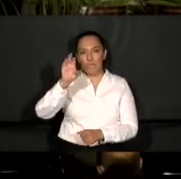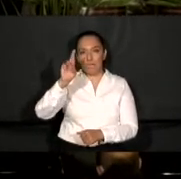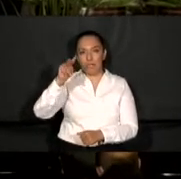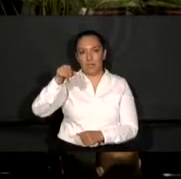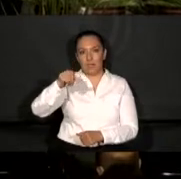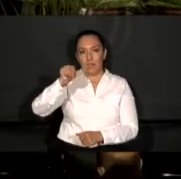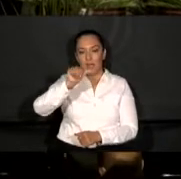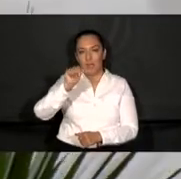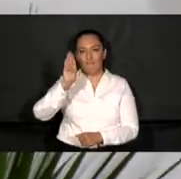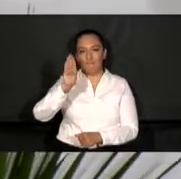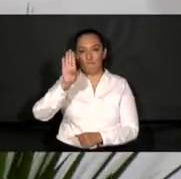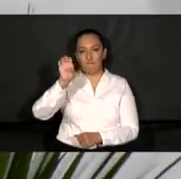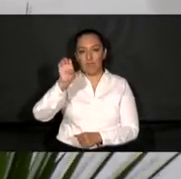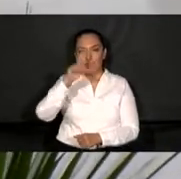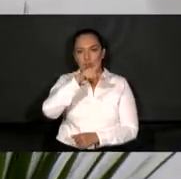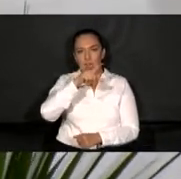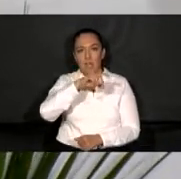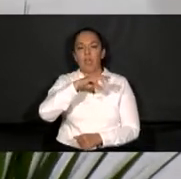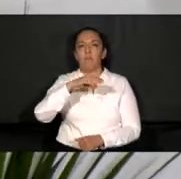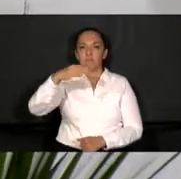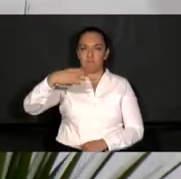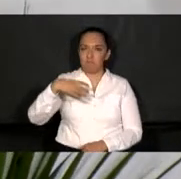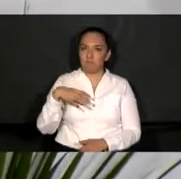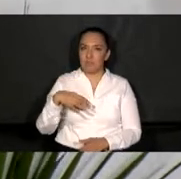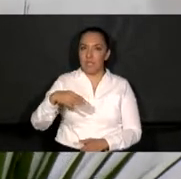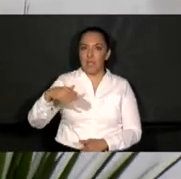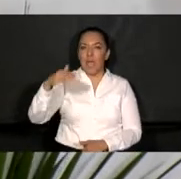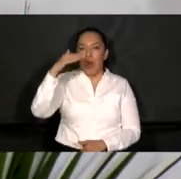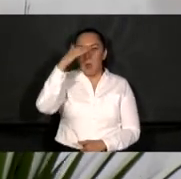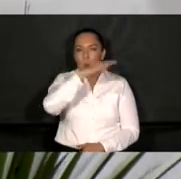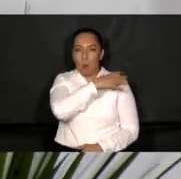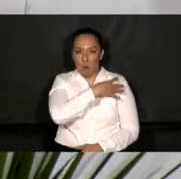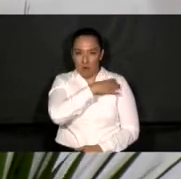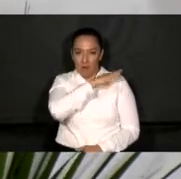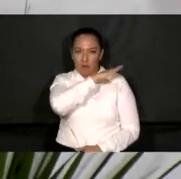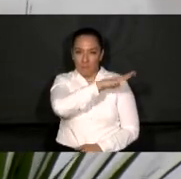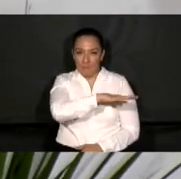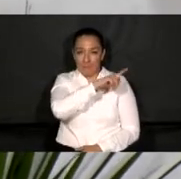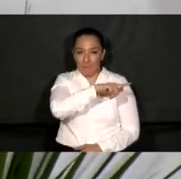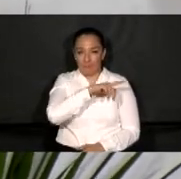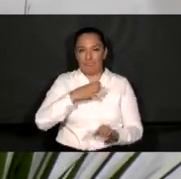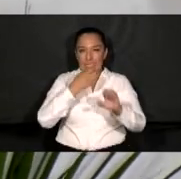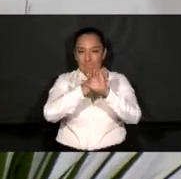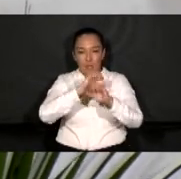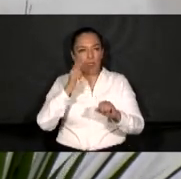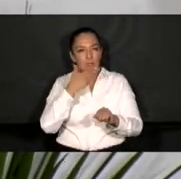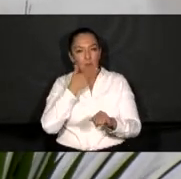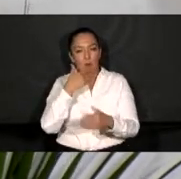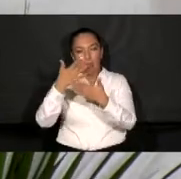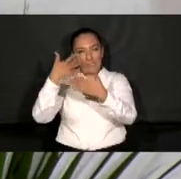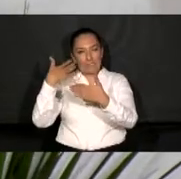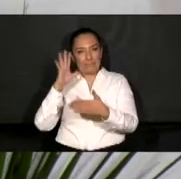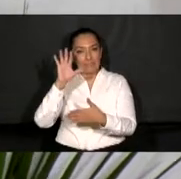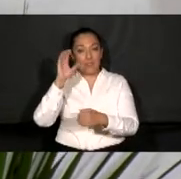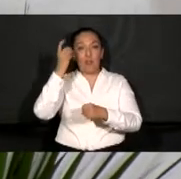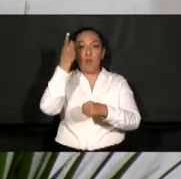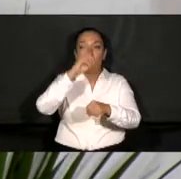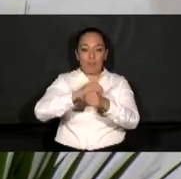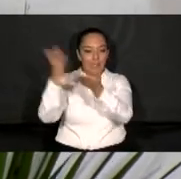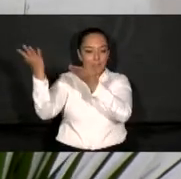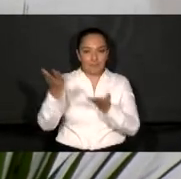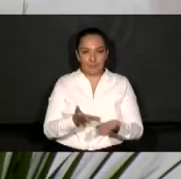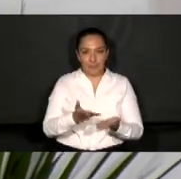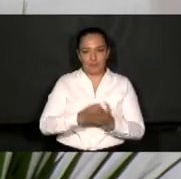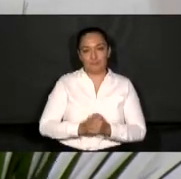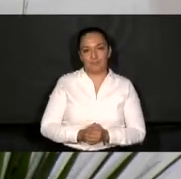Zona Militar. Muchísimas gracias. Además, recién bienvenido al Estado de Chihuahua hace 5 días, ¿verdad, general? Más o